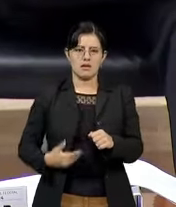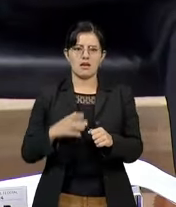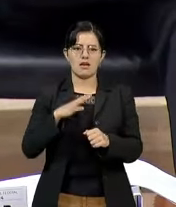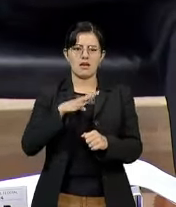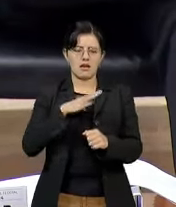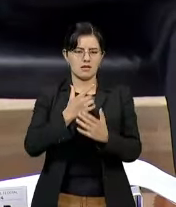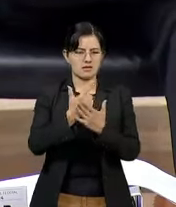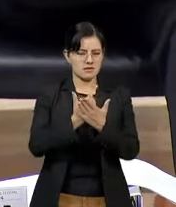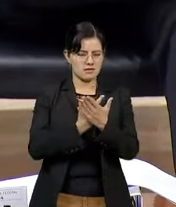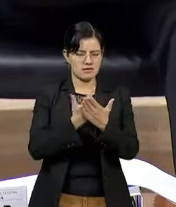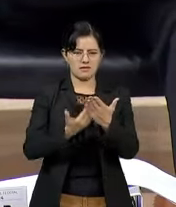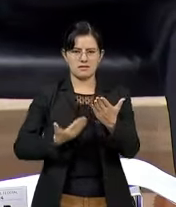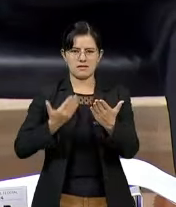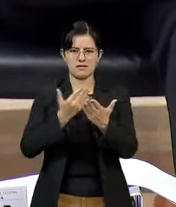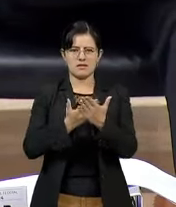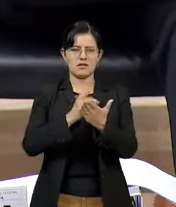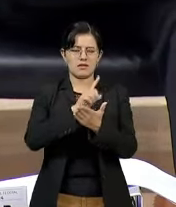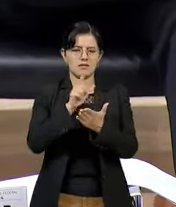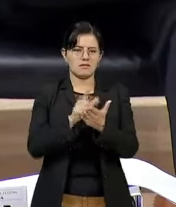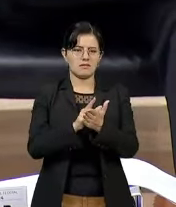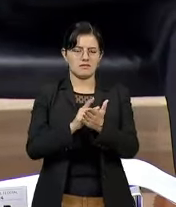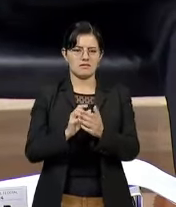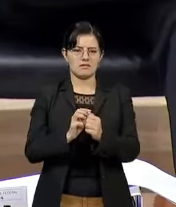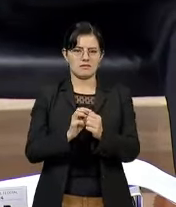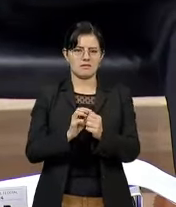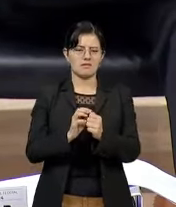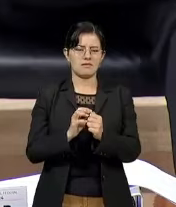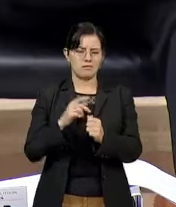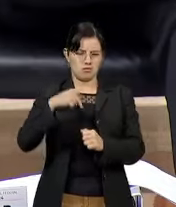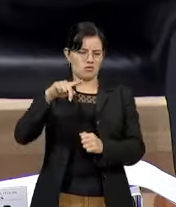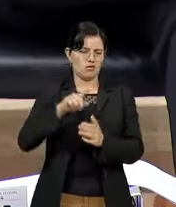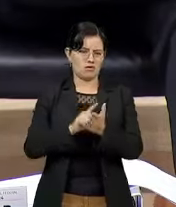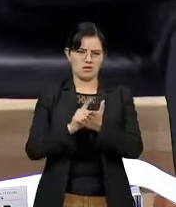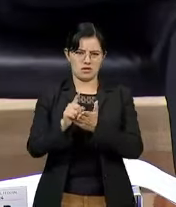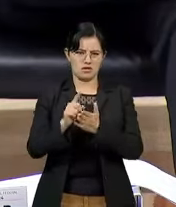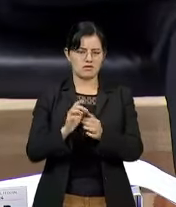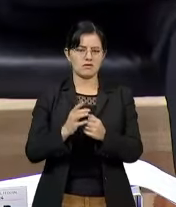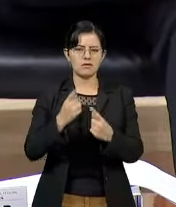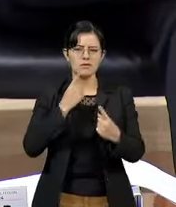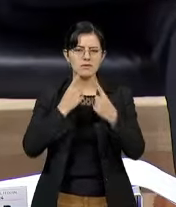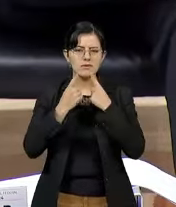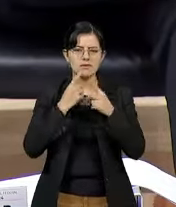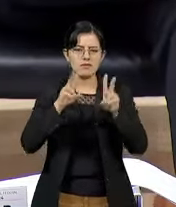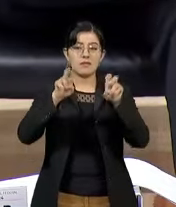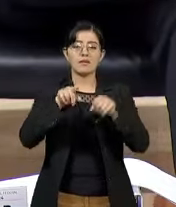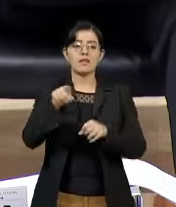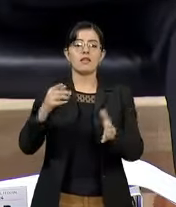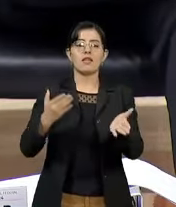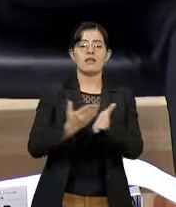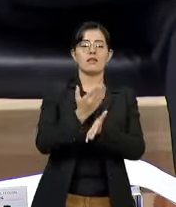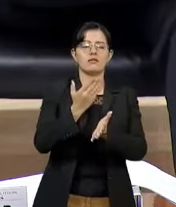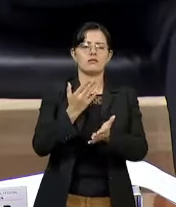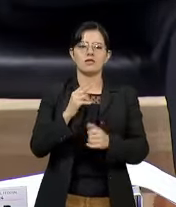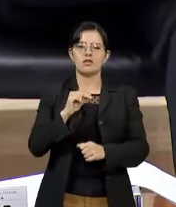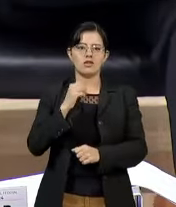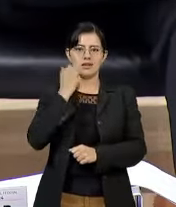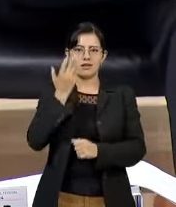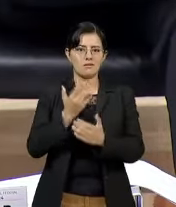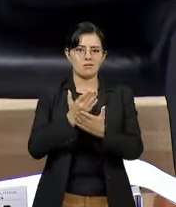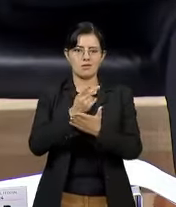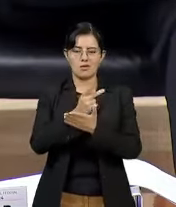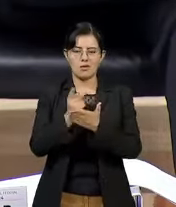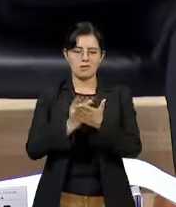es su derecho intromisión en el proceso electoral discusión de estos temas intromisión no quieren que los programas